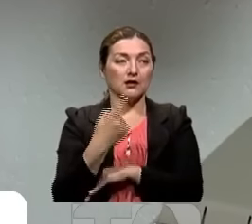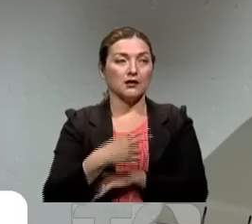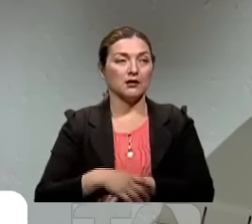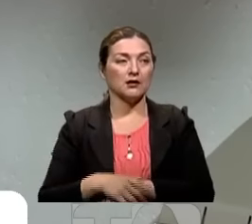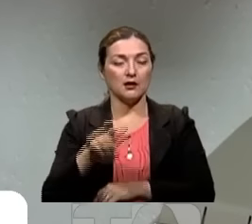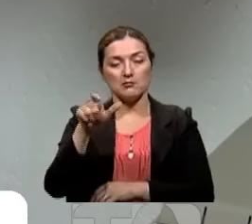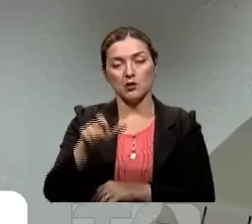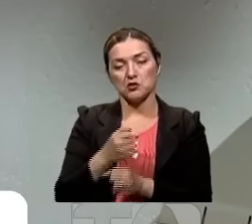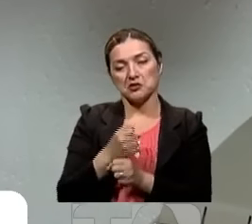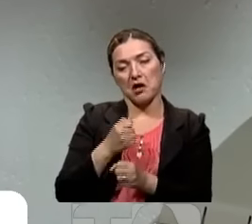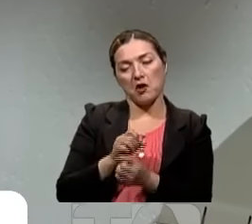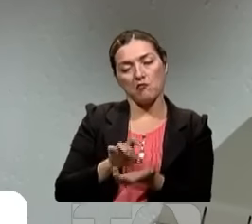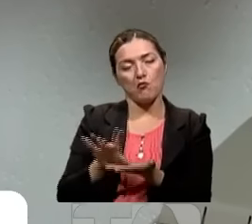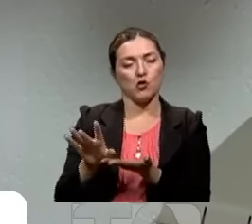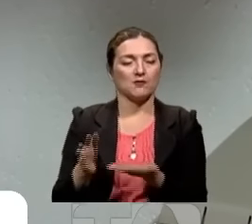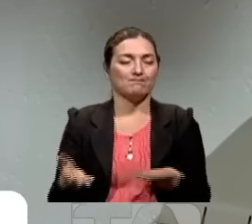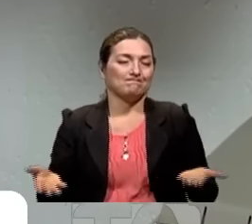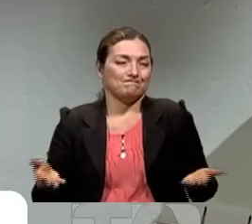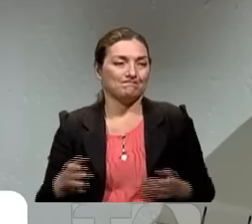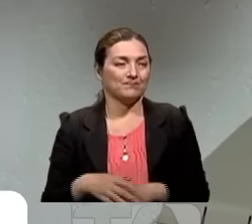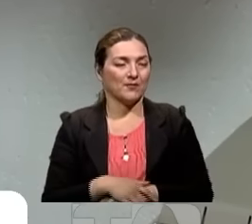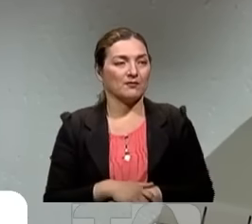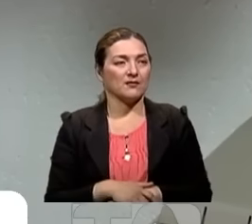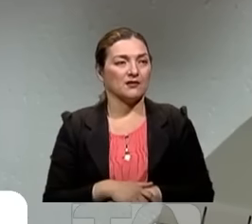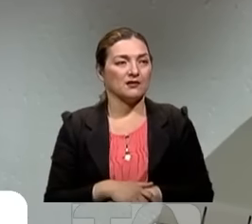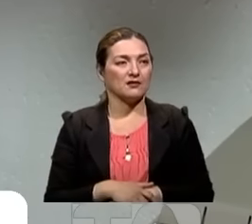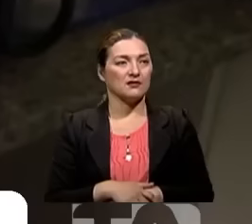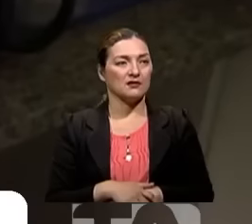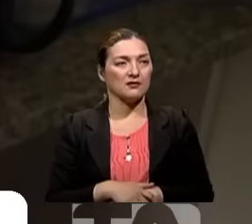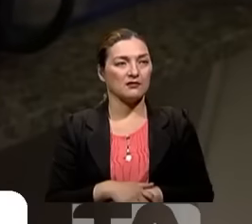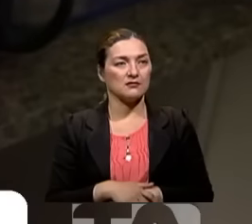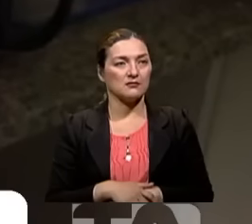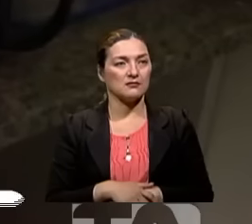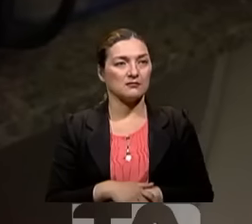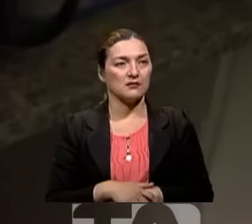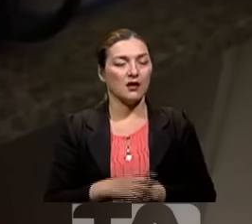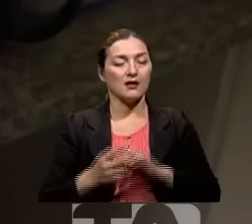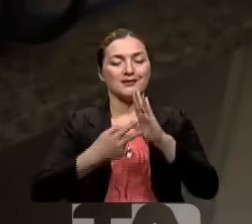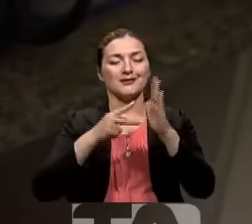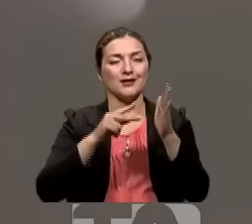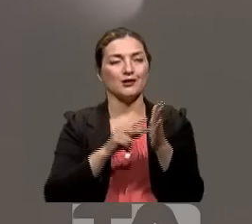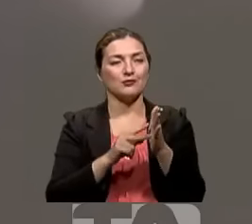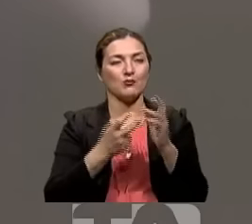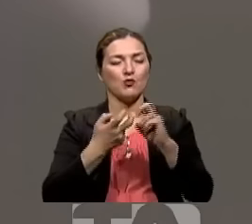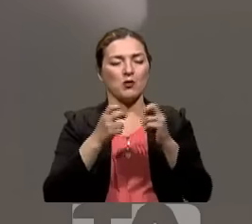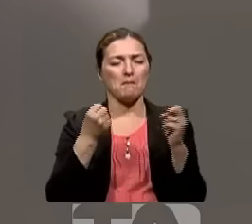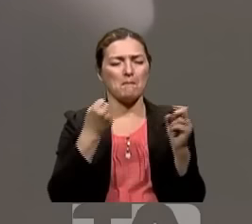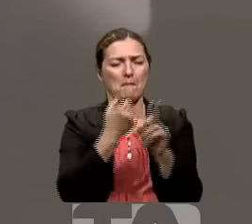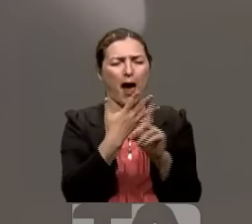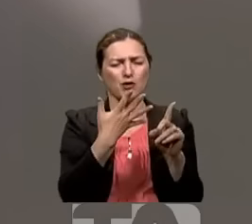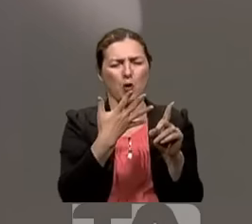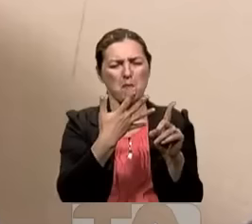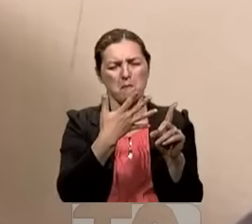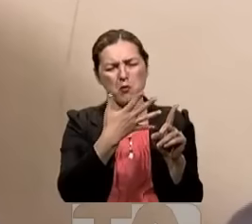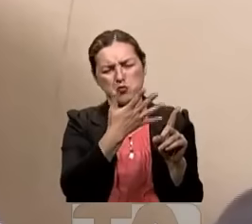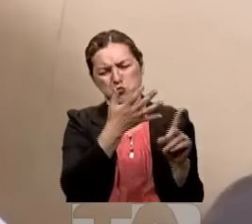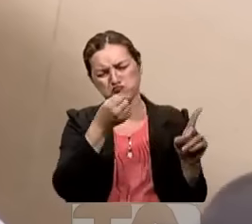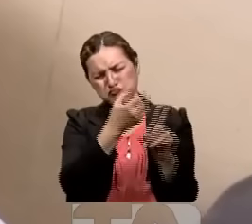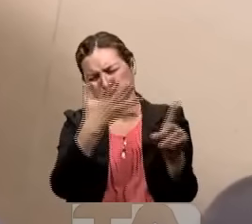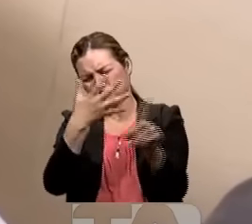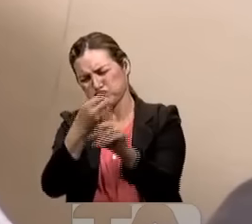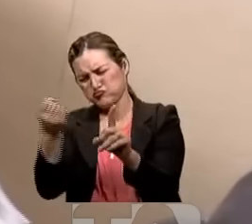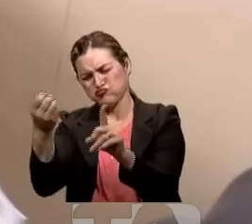una persona que trabajaba con nosotros por este tema de la electricidad. Lo que implica una cadena de afectaciones económicas. A esto